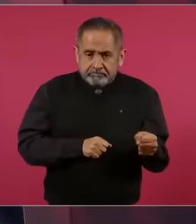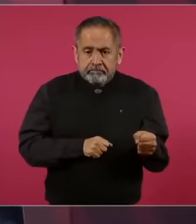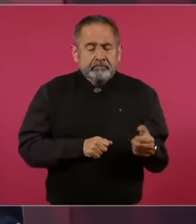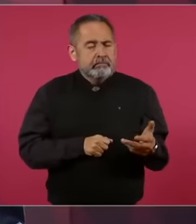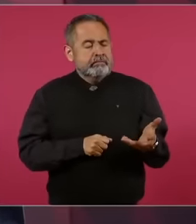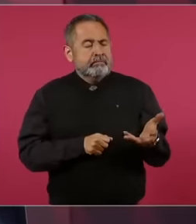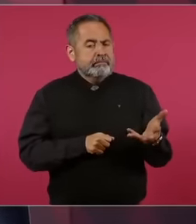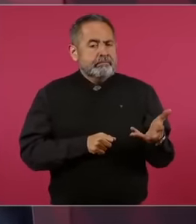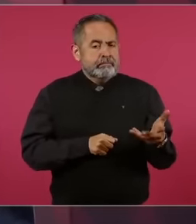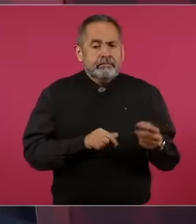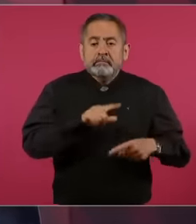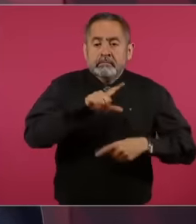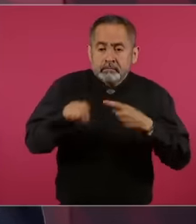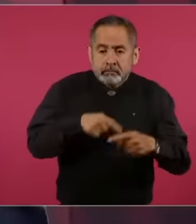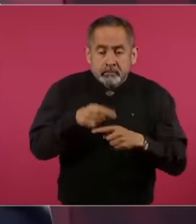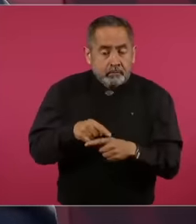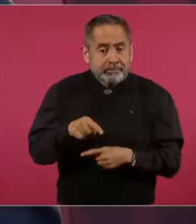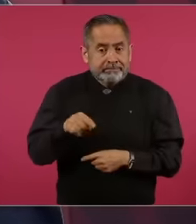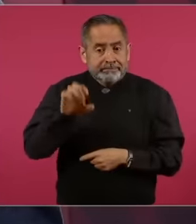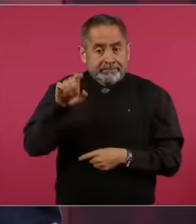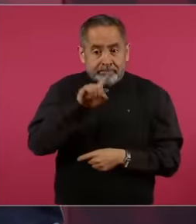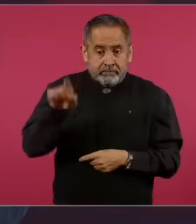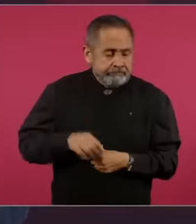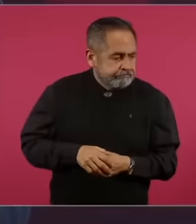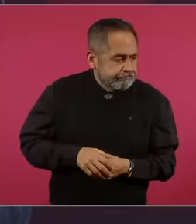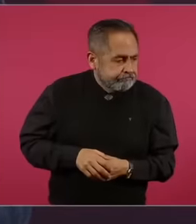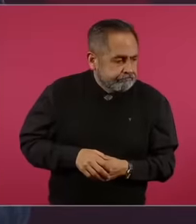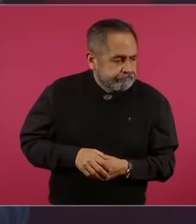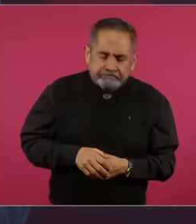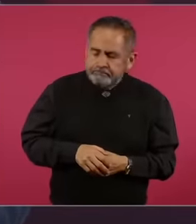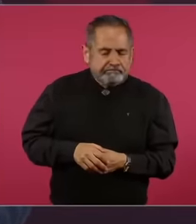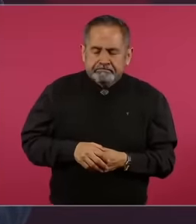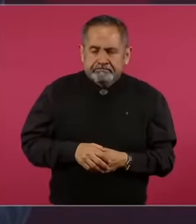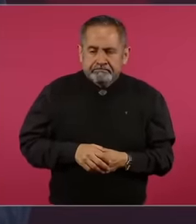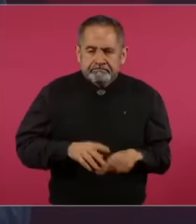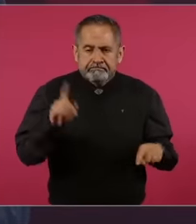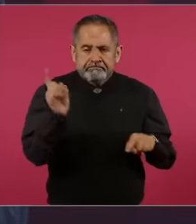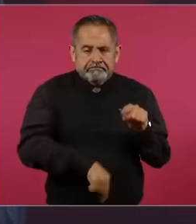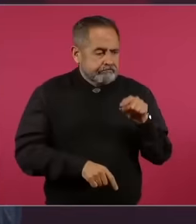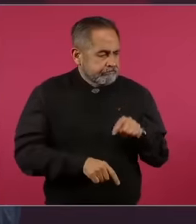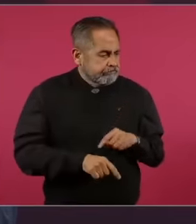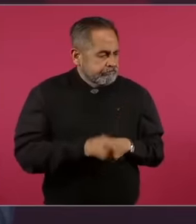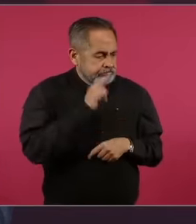Y luego Zedillo dice: desaparece, pero te vas a ir